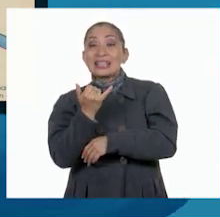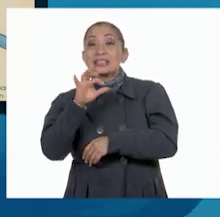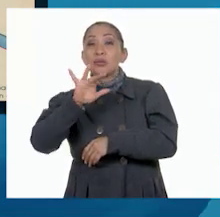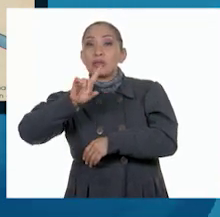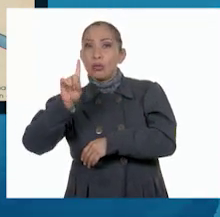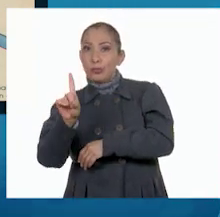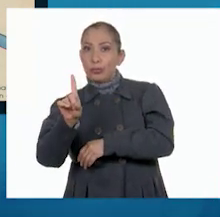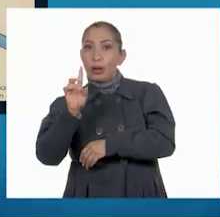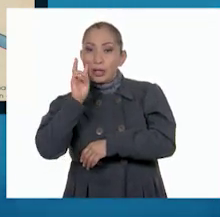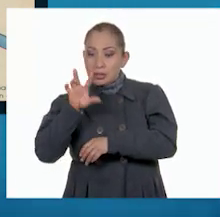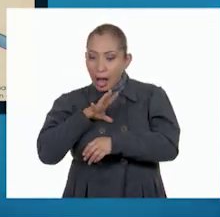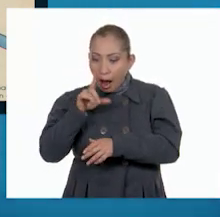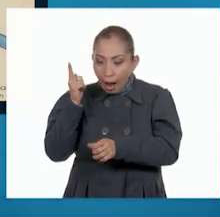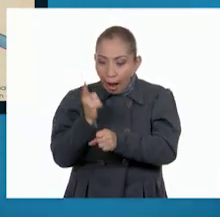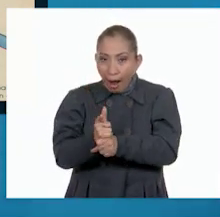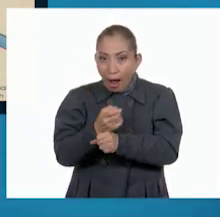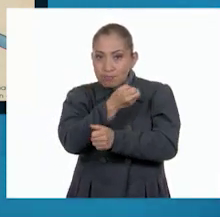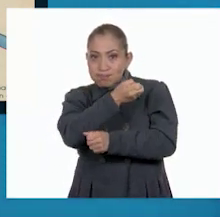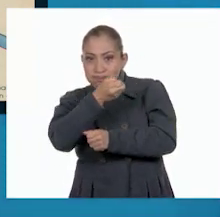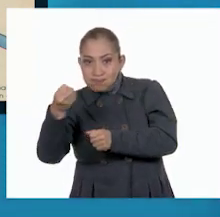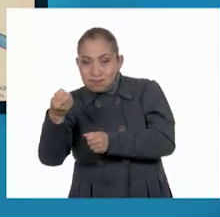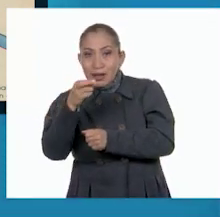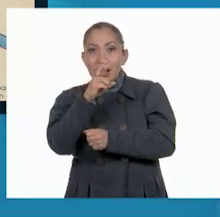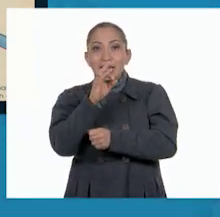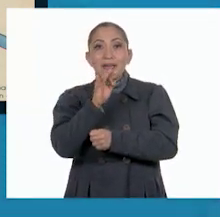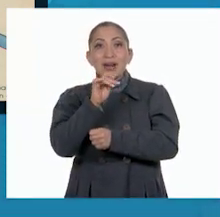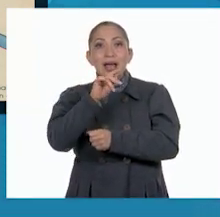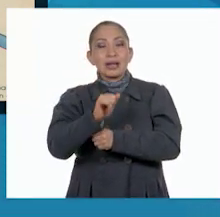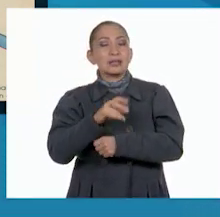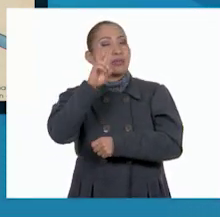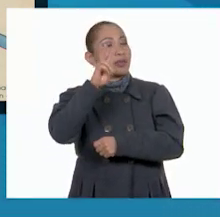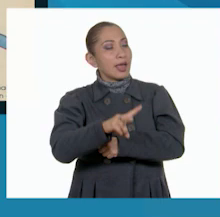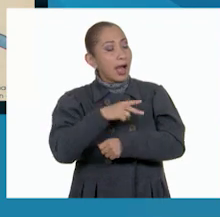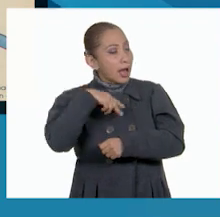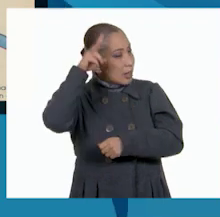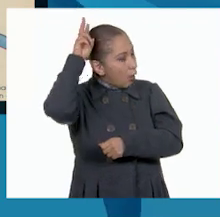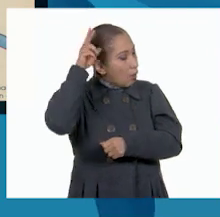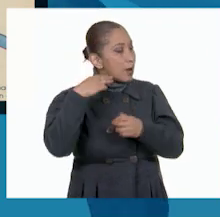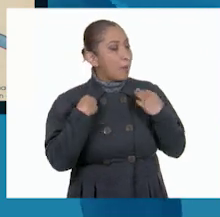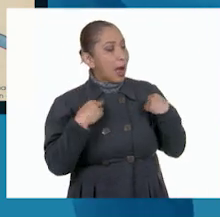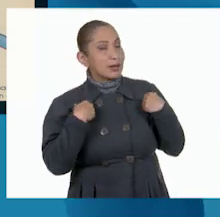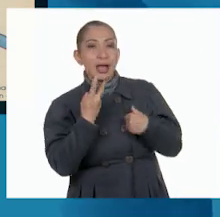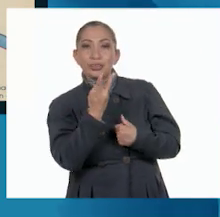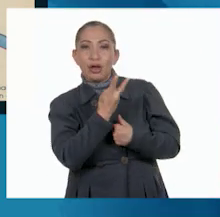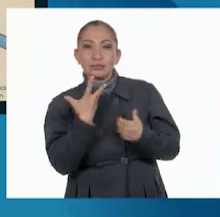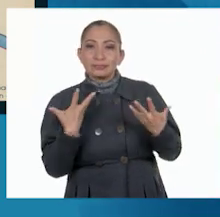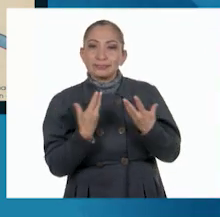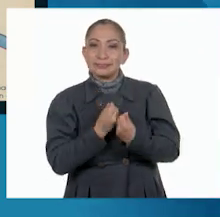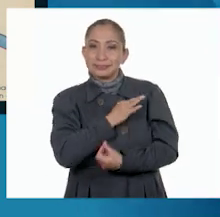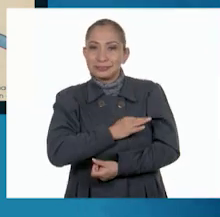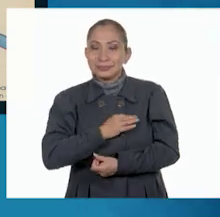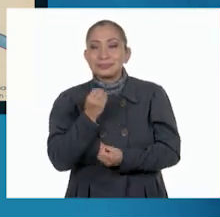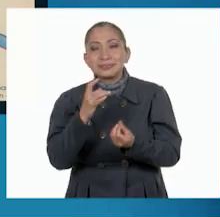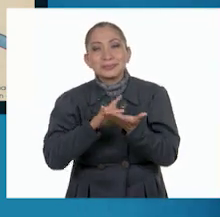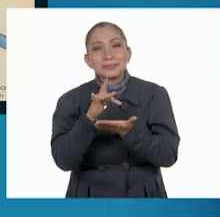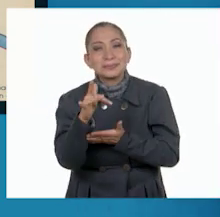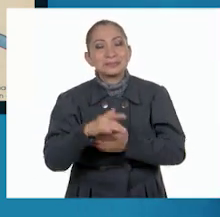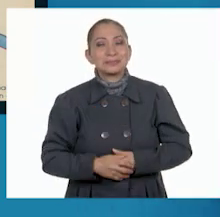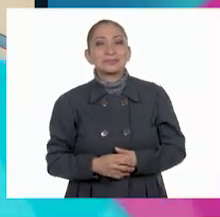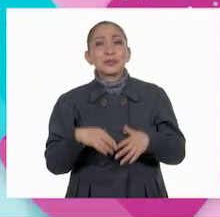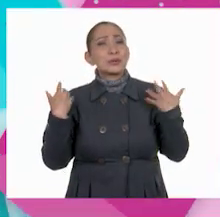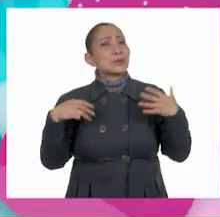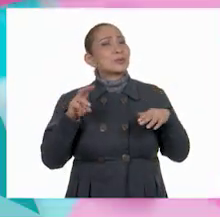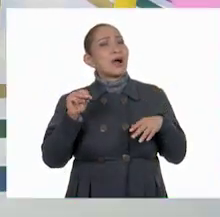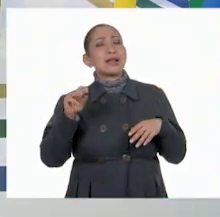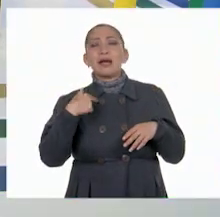51. María, Raulito, ha sido un placer compartir esta clase con ustedes. Muchísimas gracias.